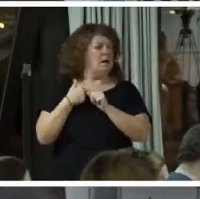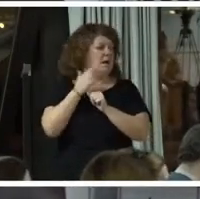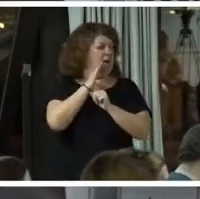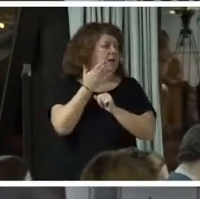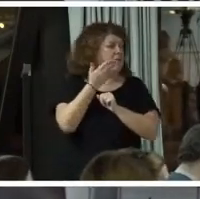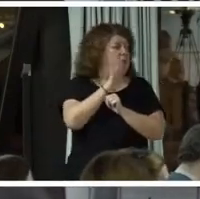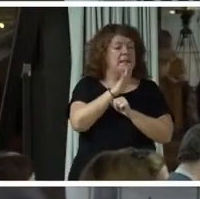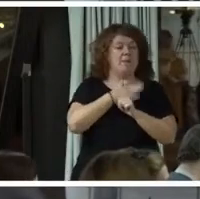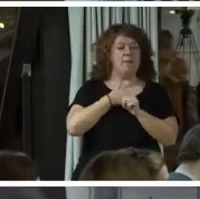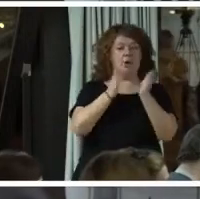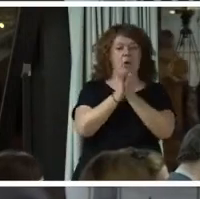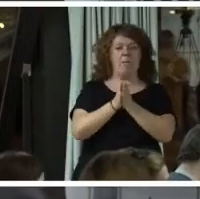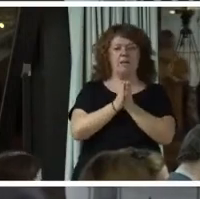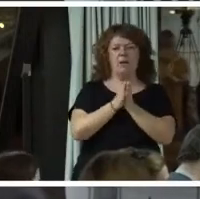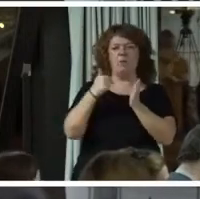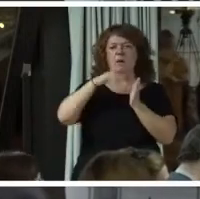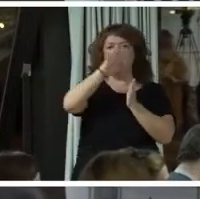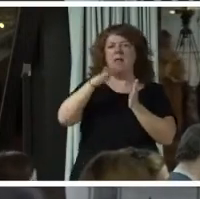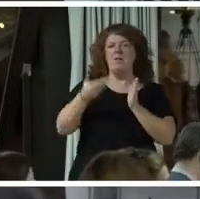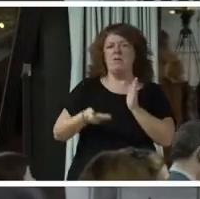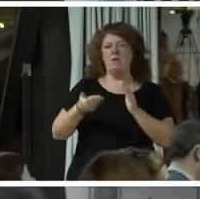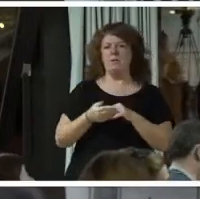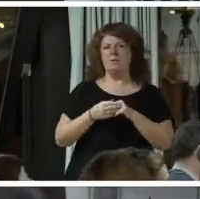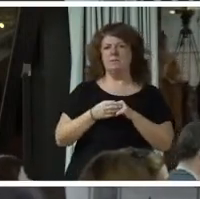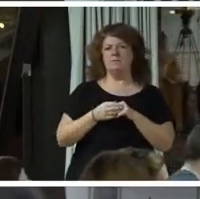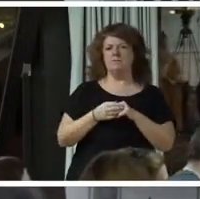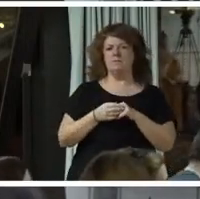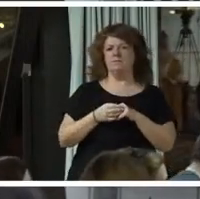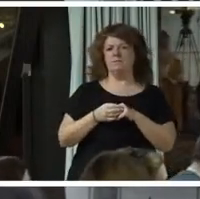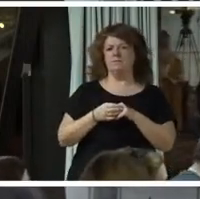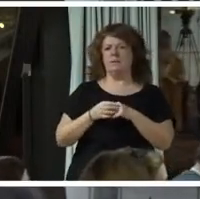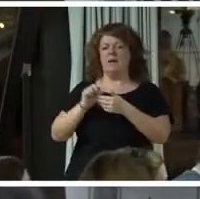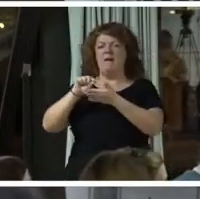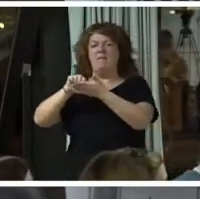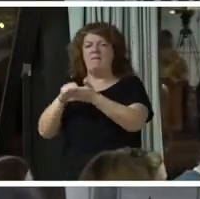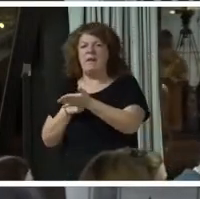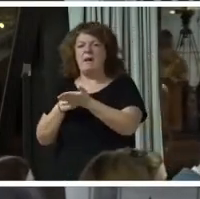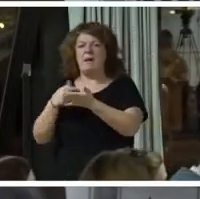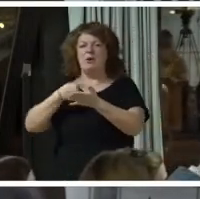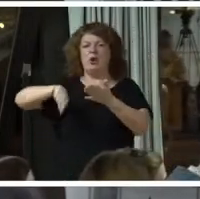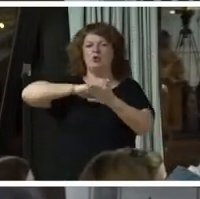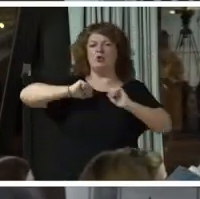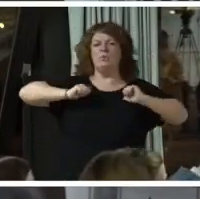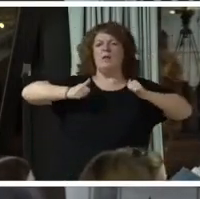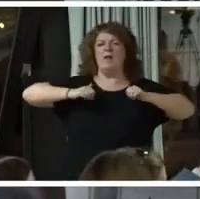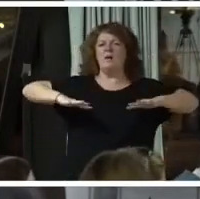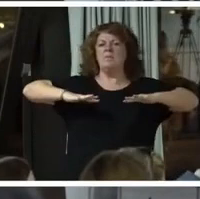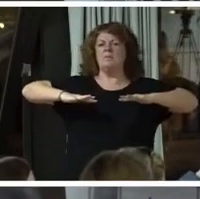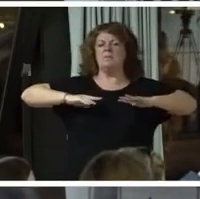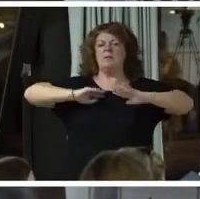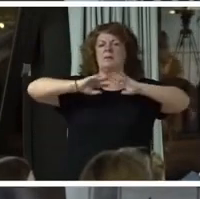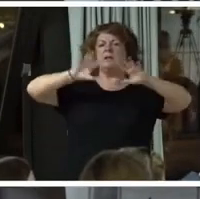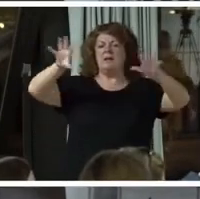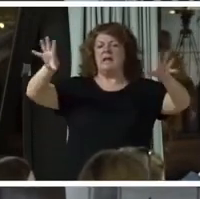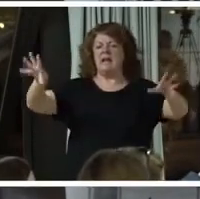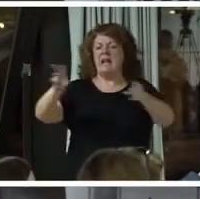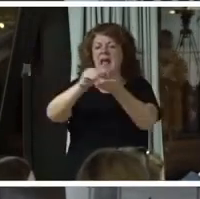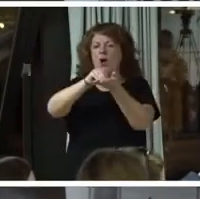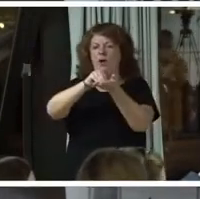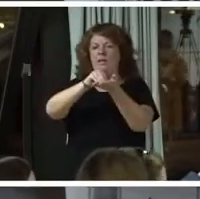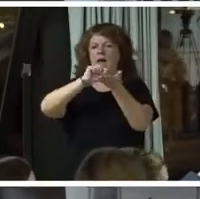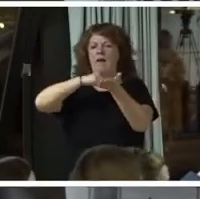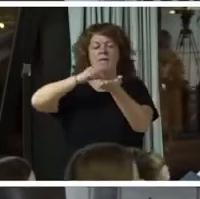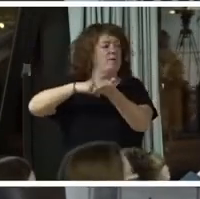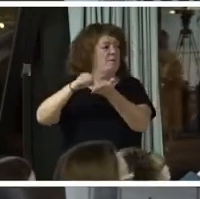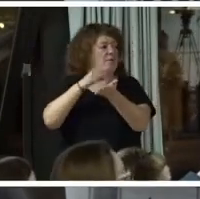planteando los compañeros me parece fundamental firmar nosotras hemos iniciado una recogida de firmas que es